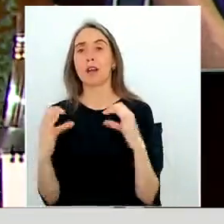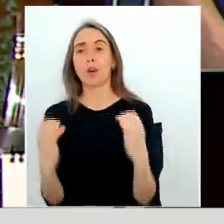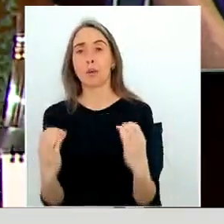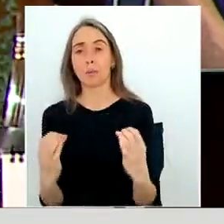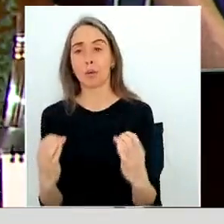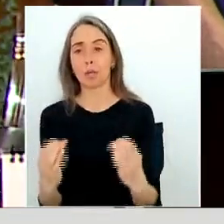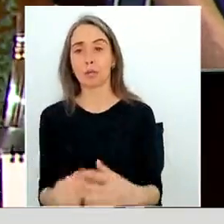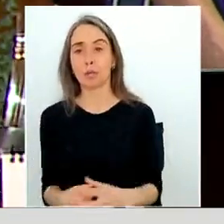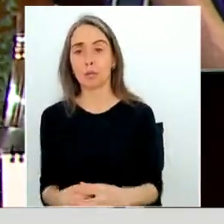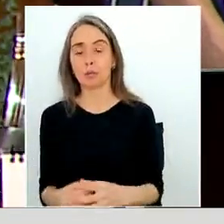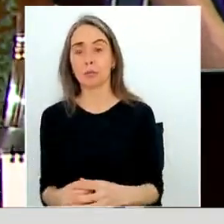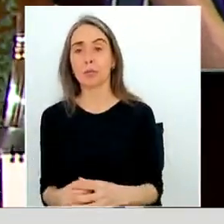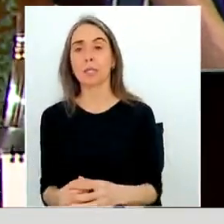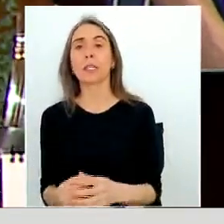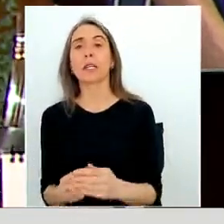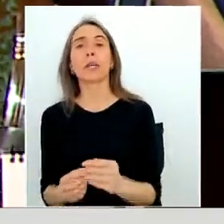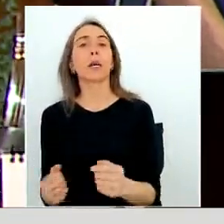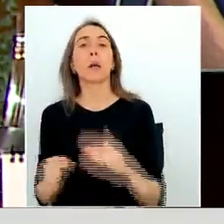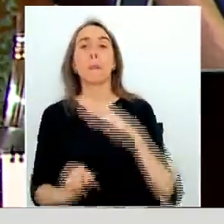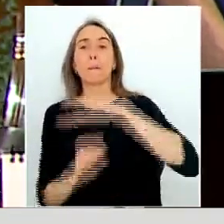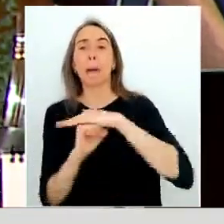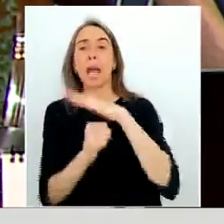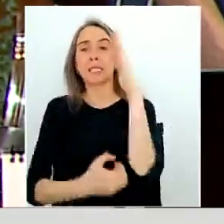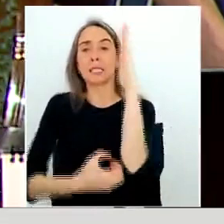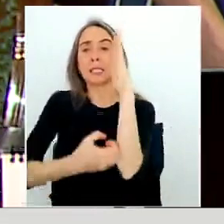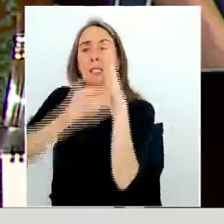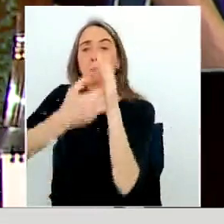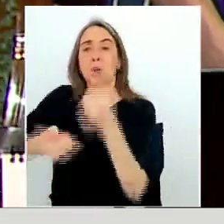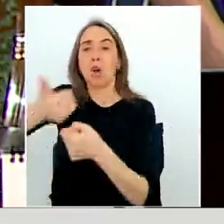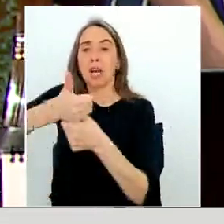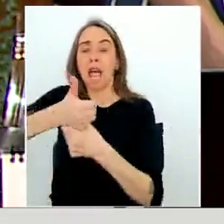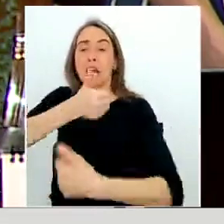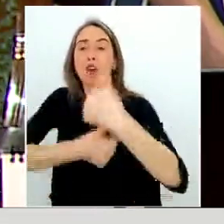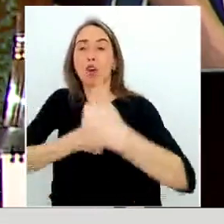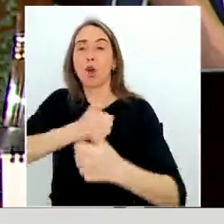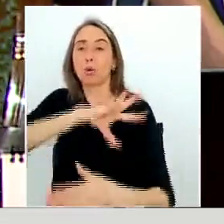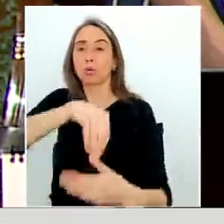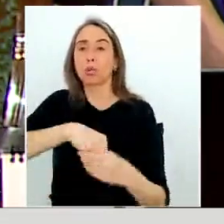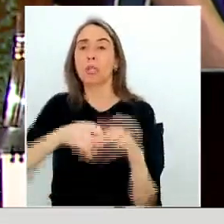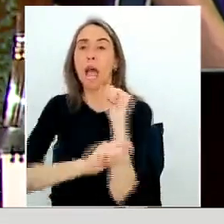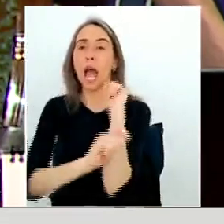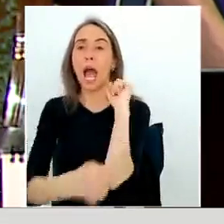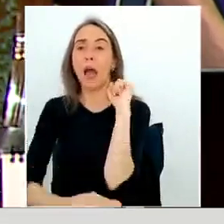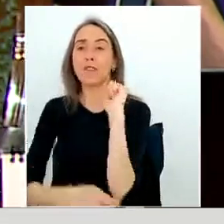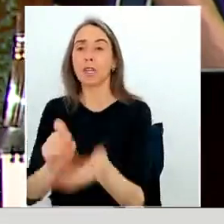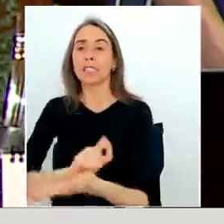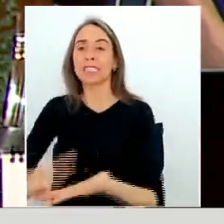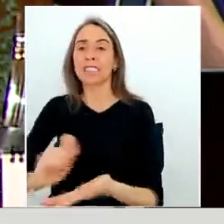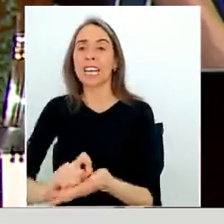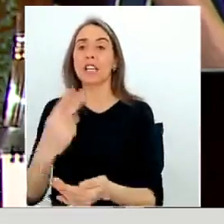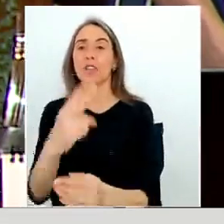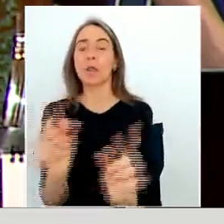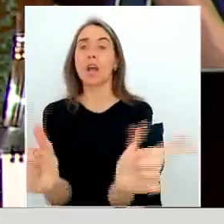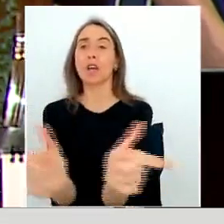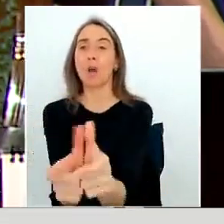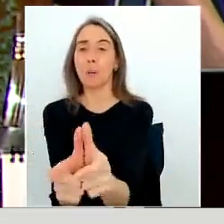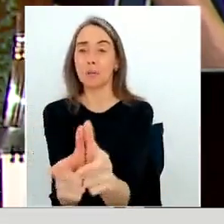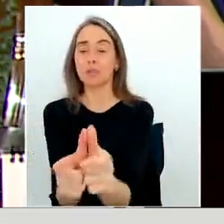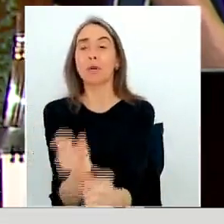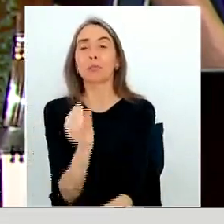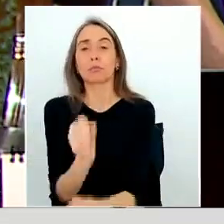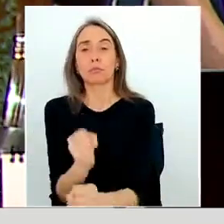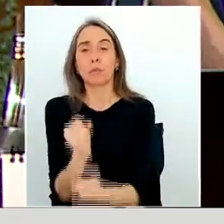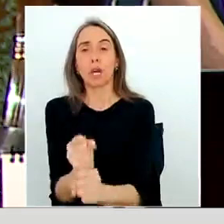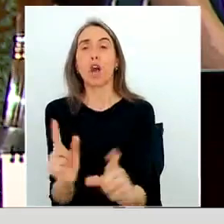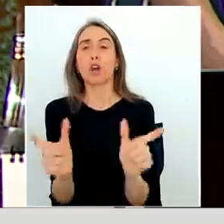alcanzó el cargo máximo de carrera mediante concurso interno el de abogado secretario de las comisiones el que ejerció en las comisiones